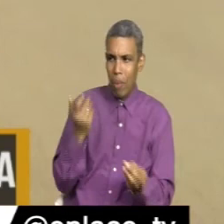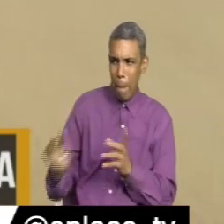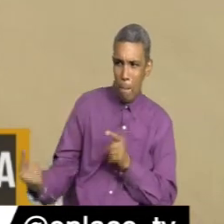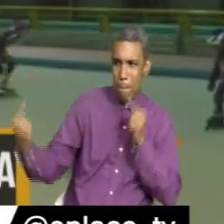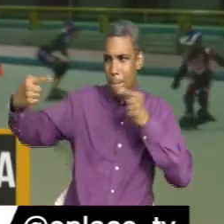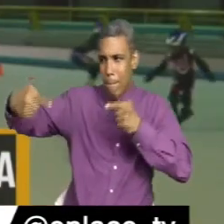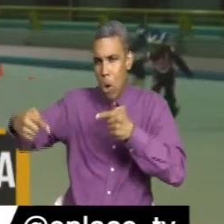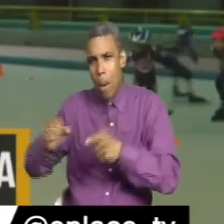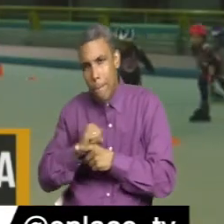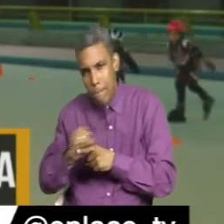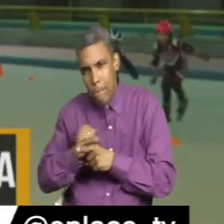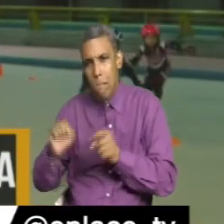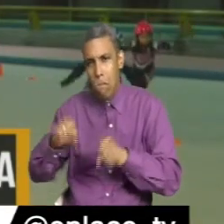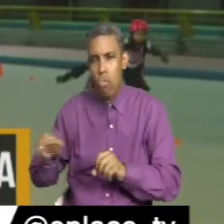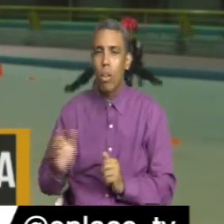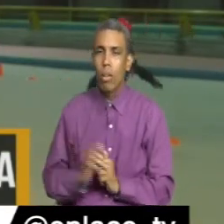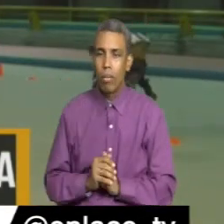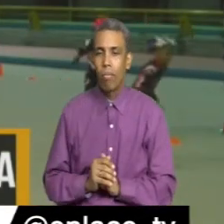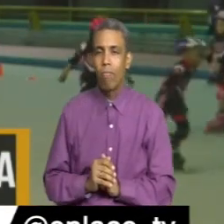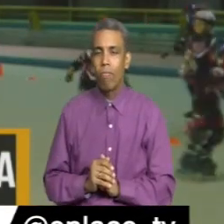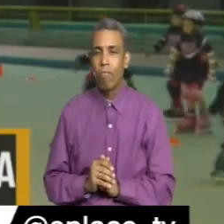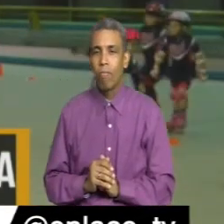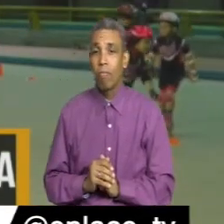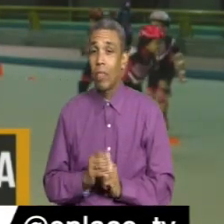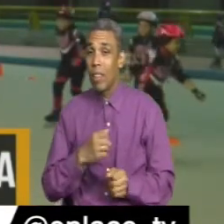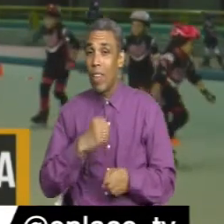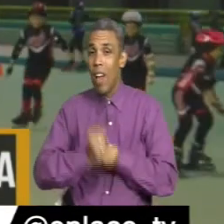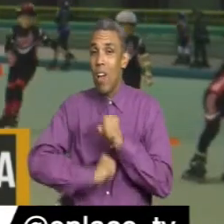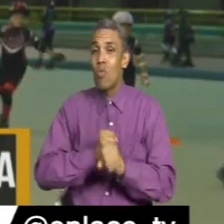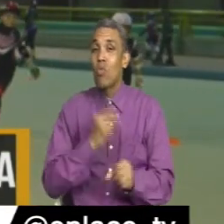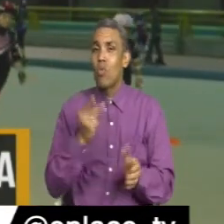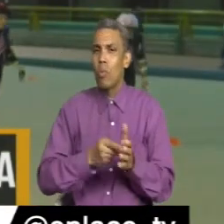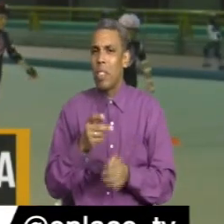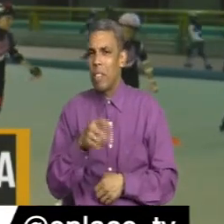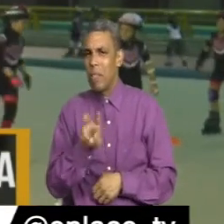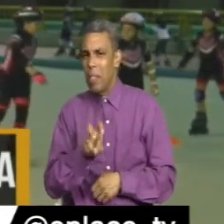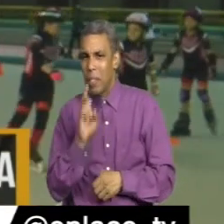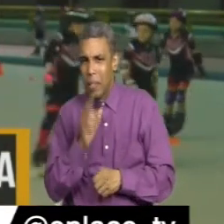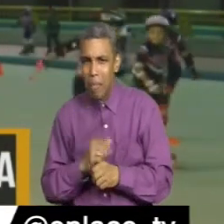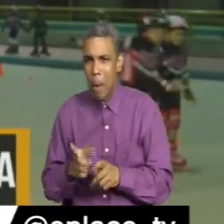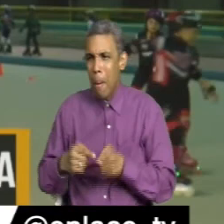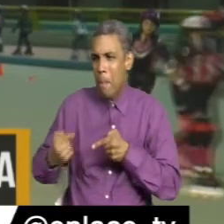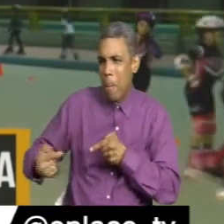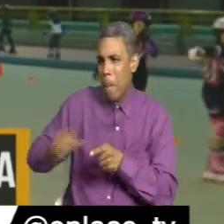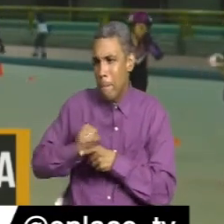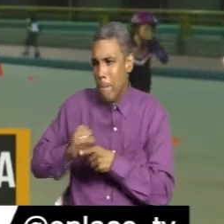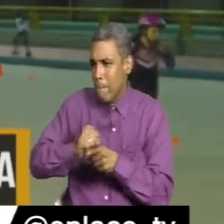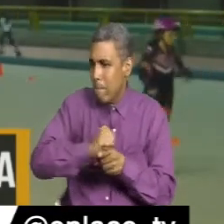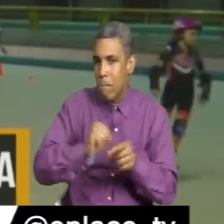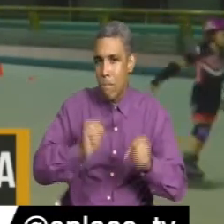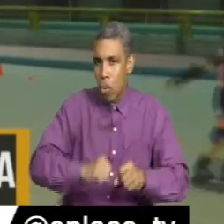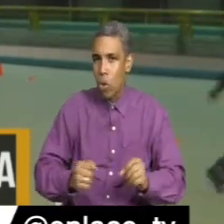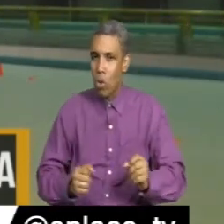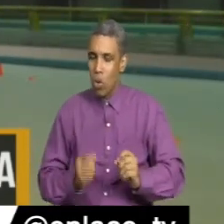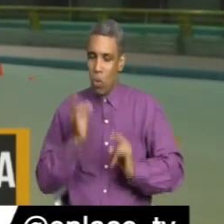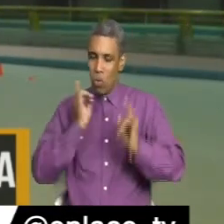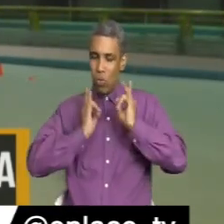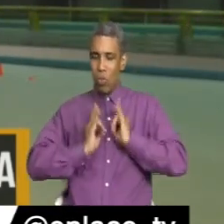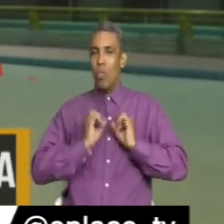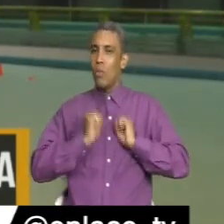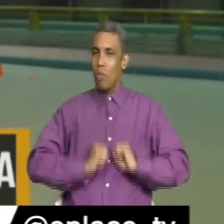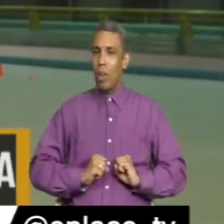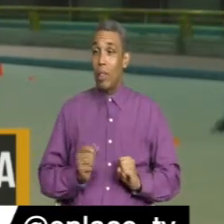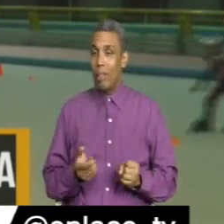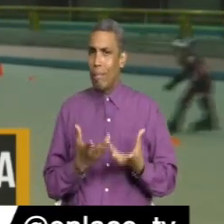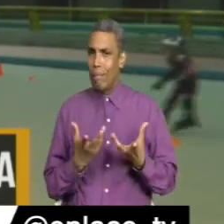Santander 2017. Van a coger puntos, este campeonato es puntual para ellos, este deseo que ellos